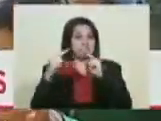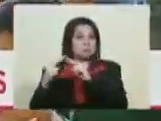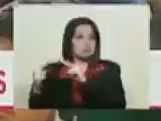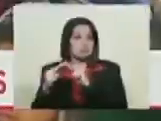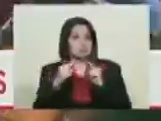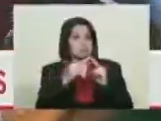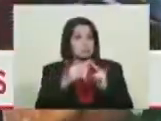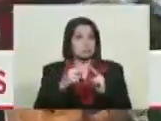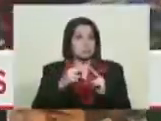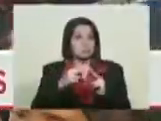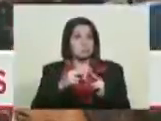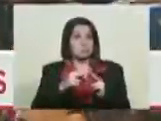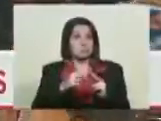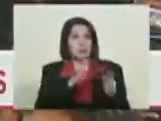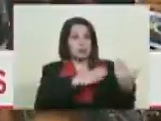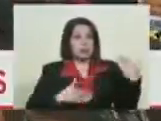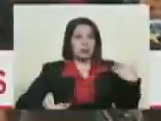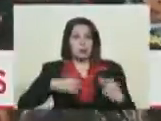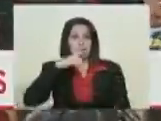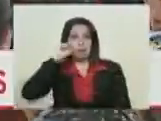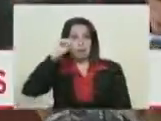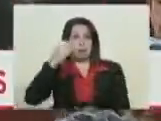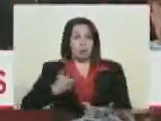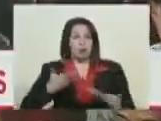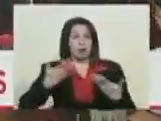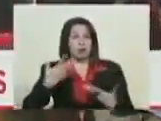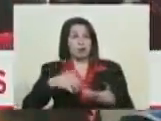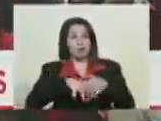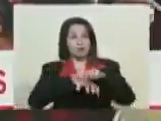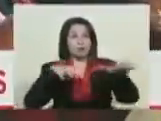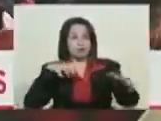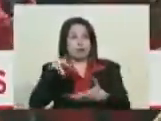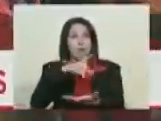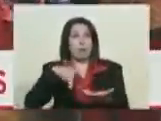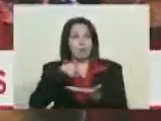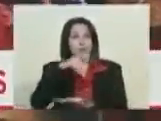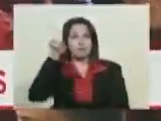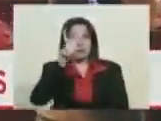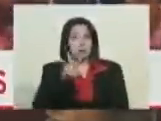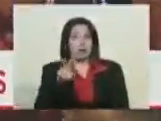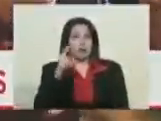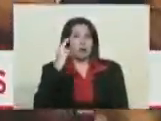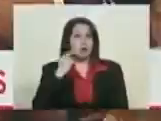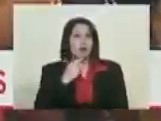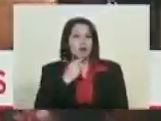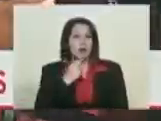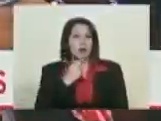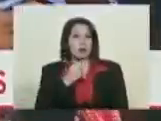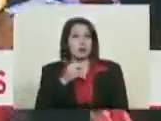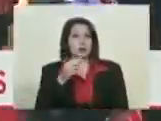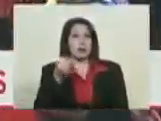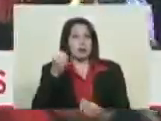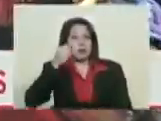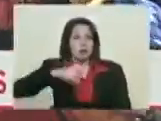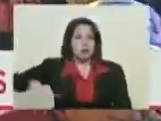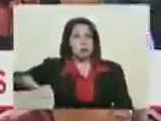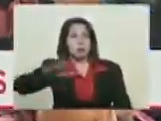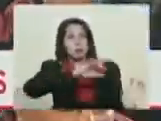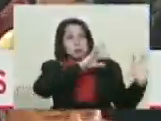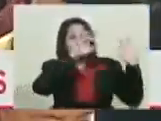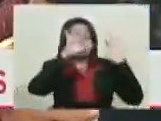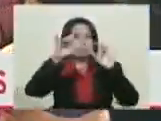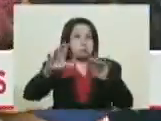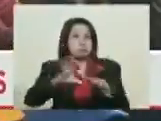Estado venezolano en esta importante concentración desde la Plaza Bolívar de Caracas, donde el pueblo se ha unido